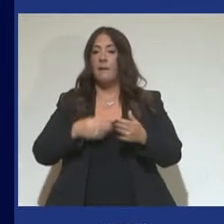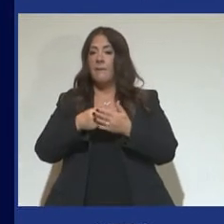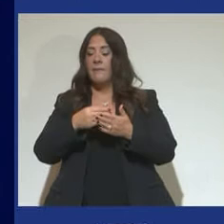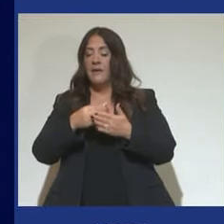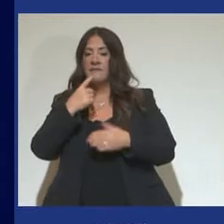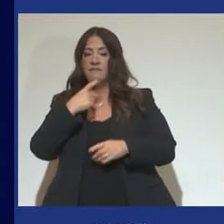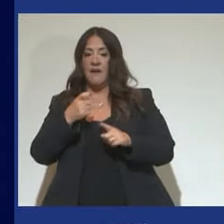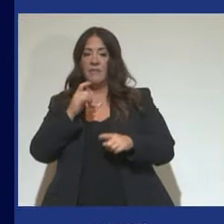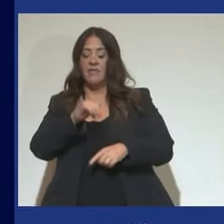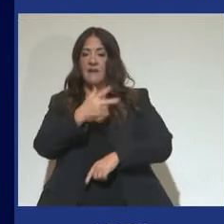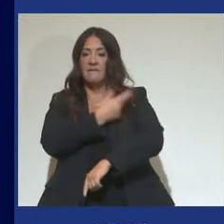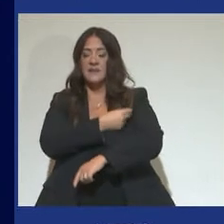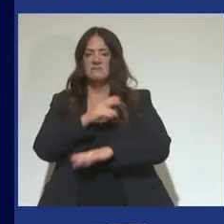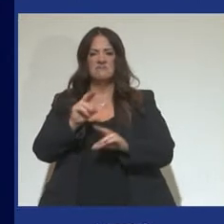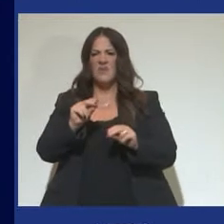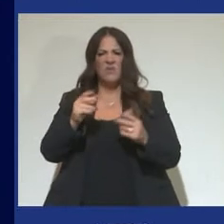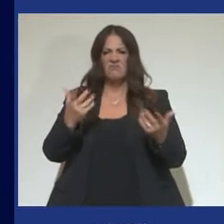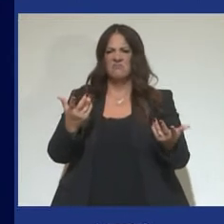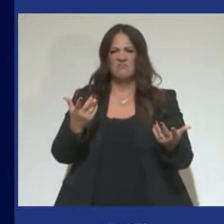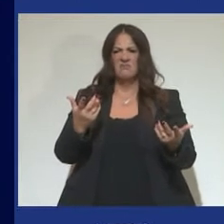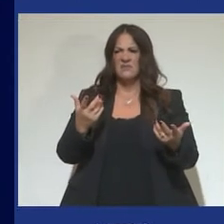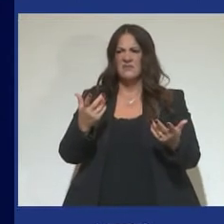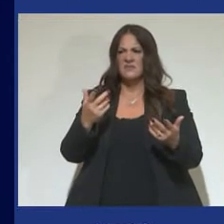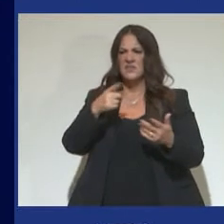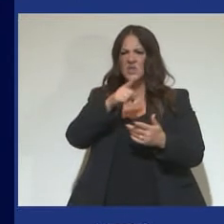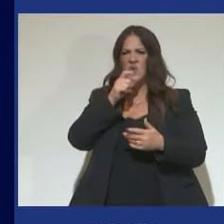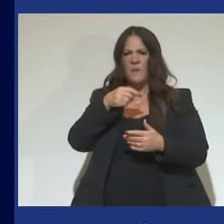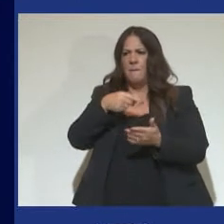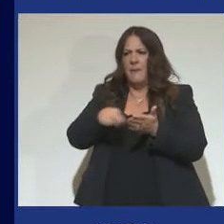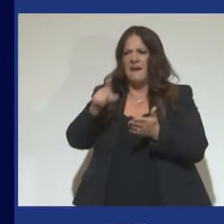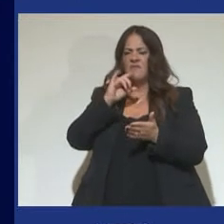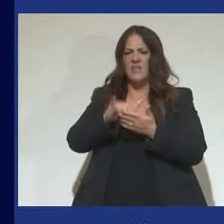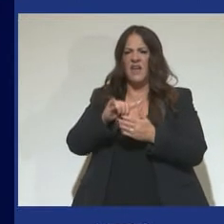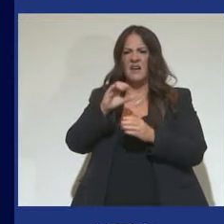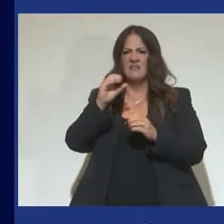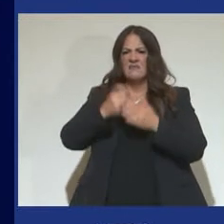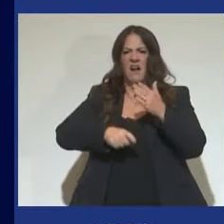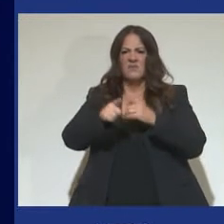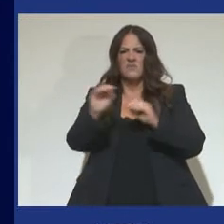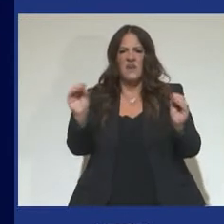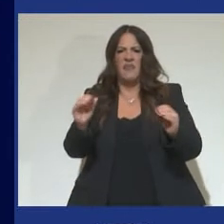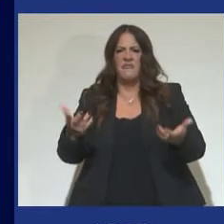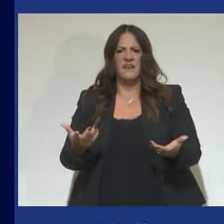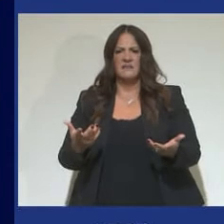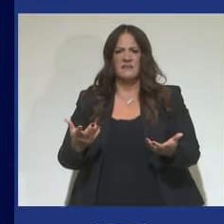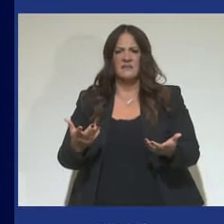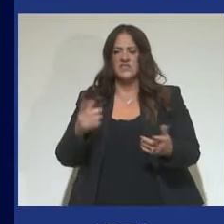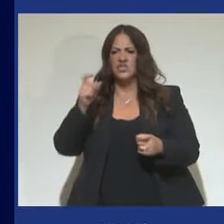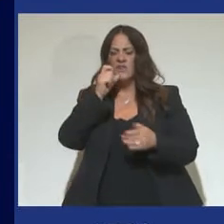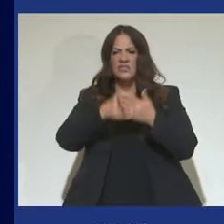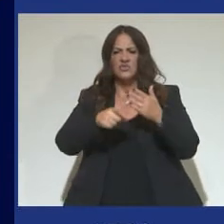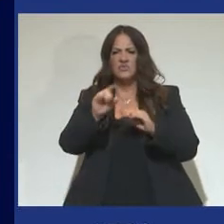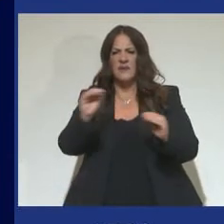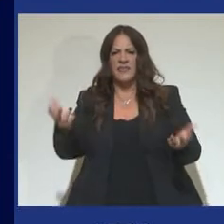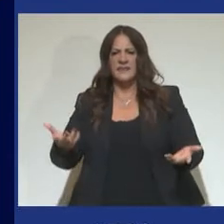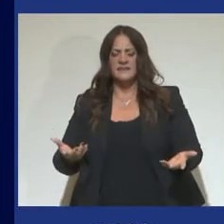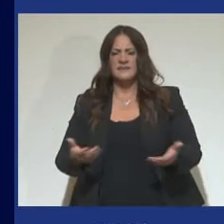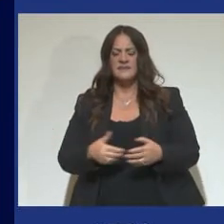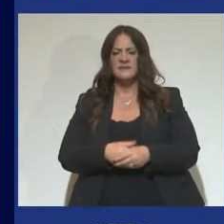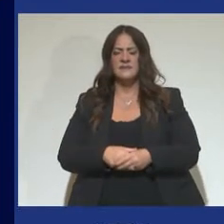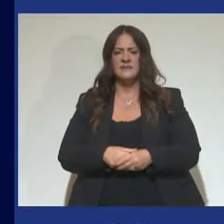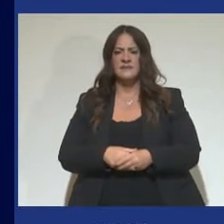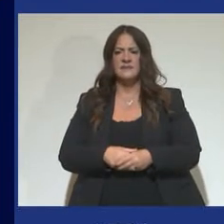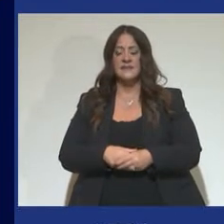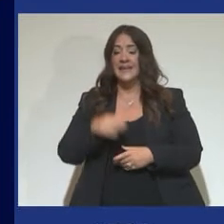enriqueciéndose con las vacunas las vacunas no cuestan nada nadie pagará ni un centavo por las vacunas si alguien está cobrando no deberían